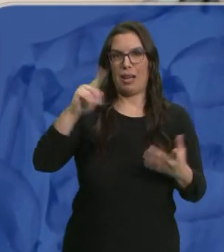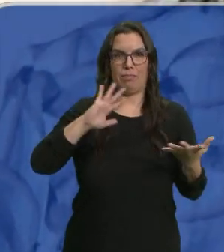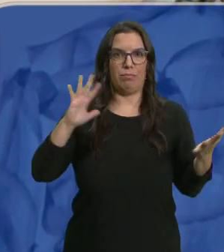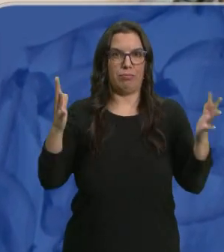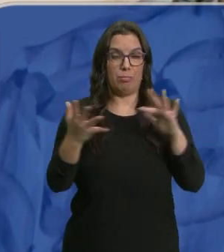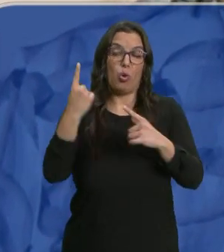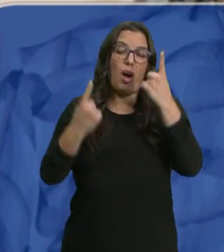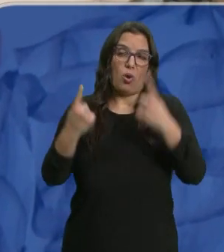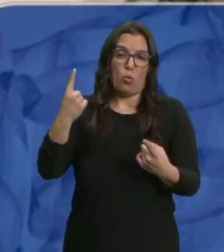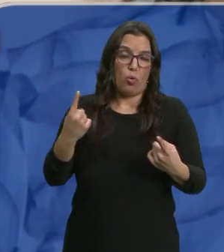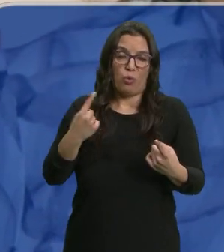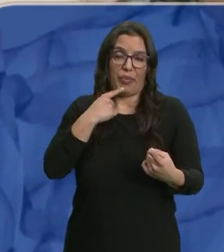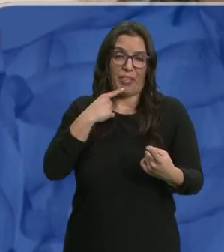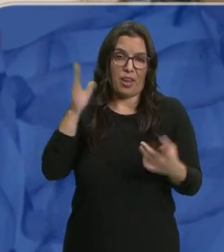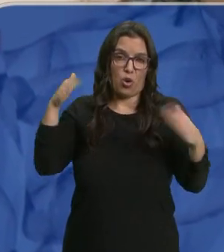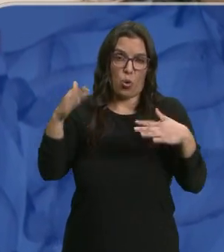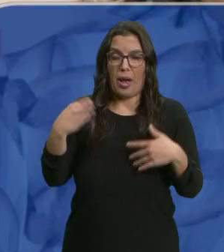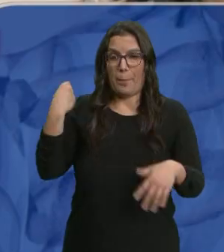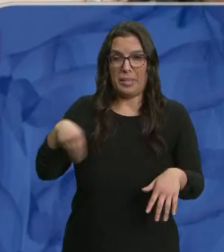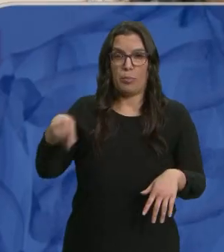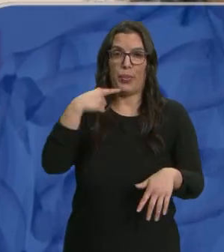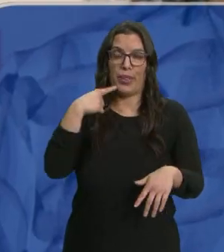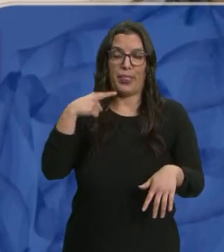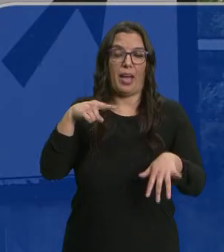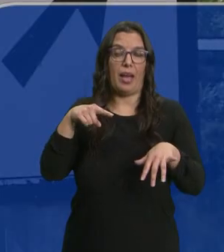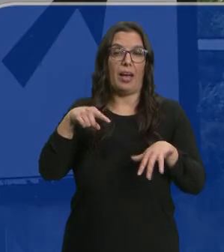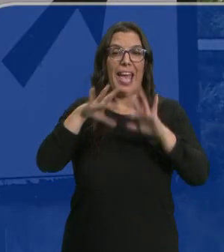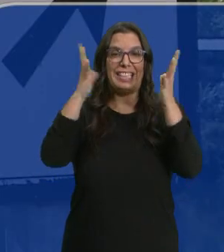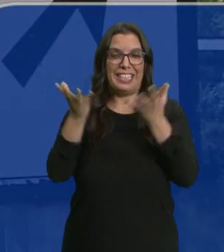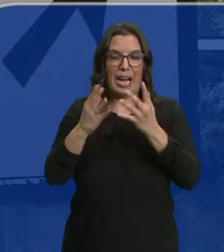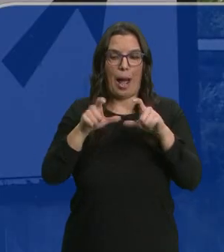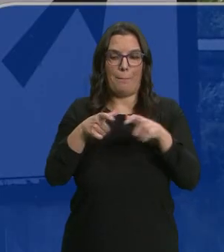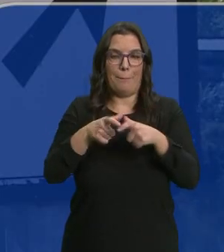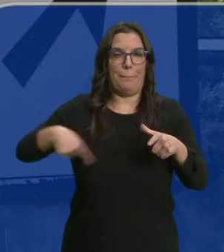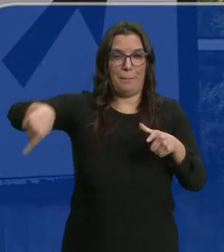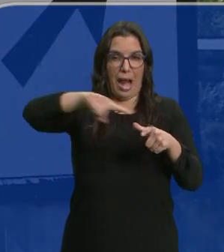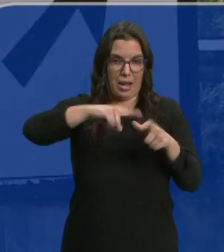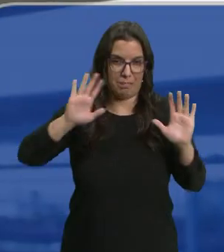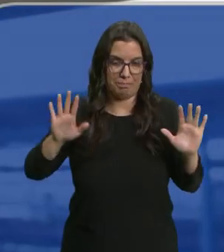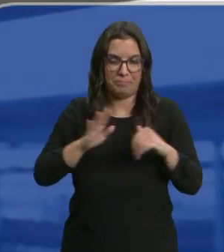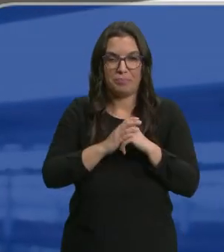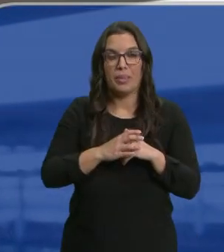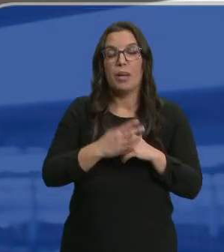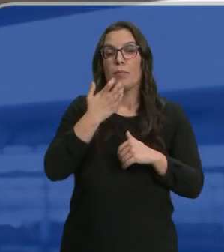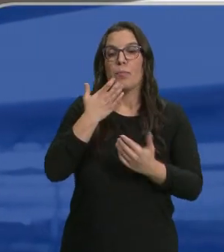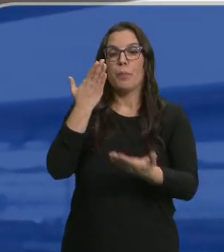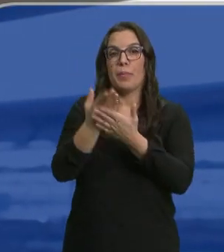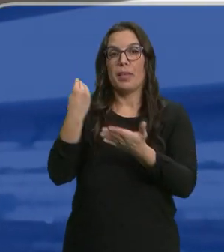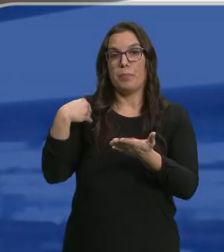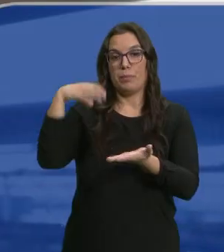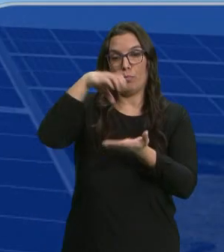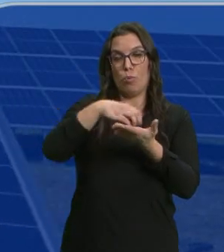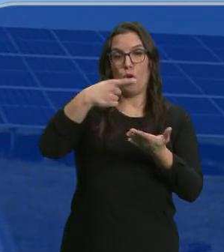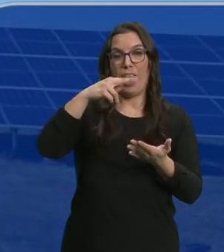climático. Bueno, queda alguno, los mismos que dicen que la Tierra no es redonda. Uno de esos proyectos solicitados es el de Garoña. Su promotor